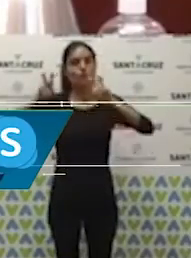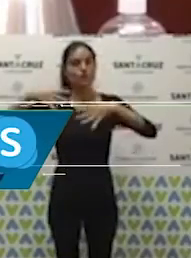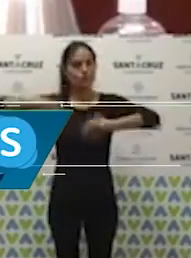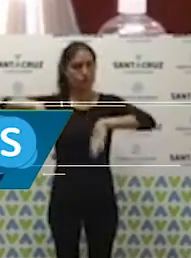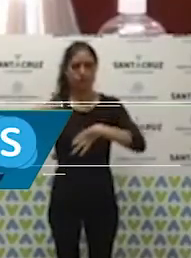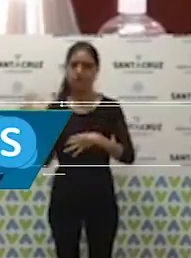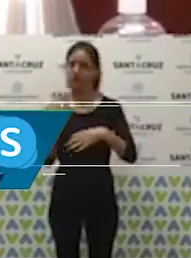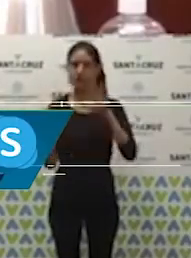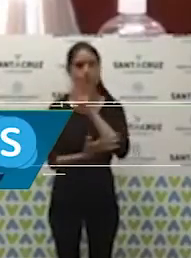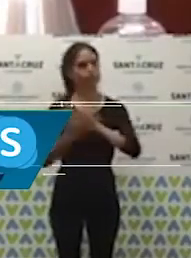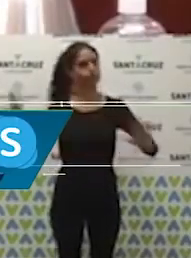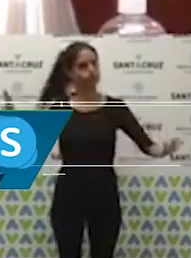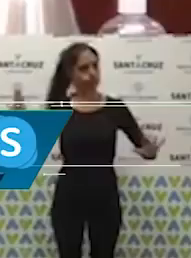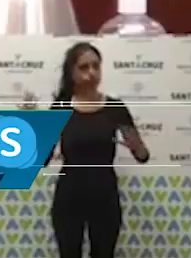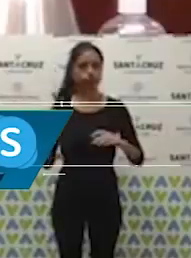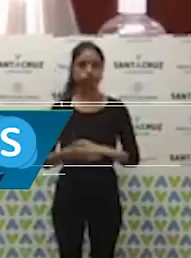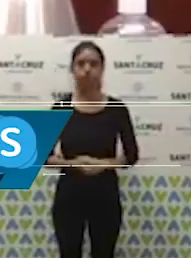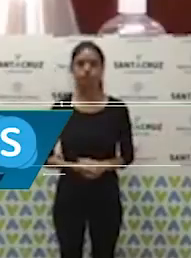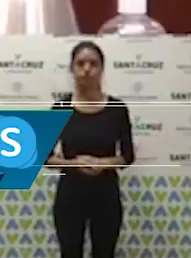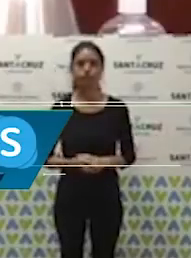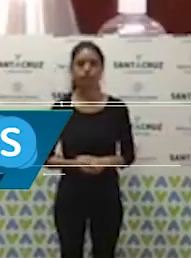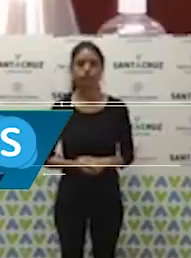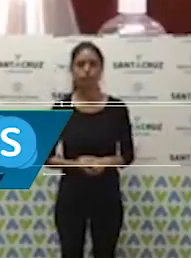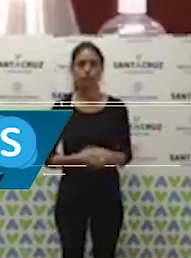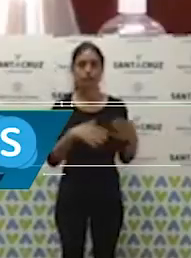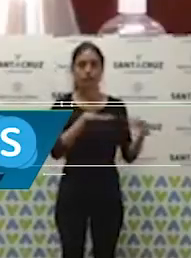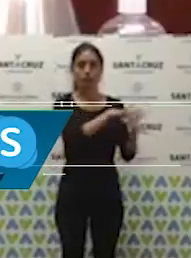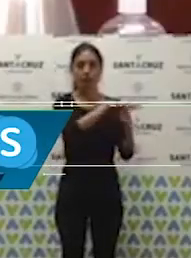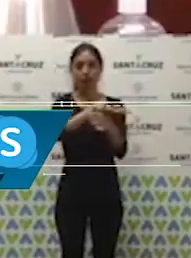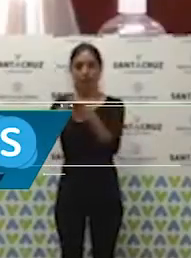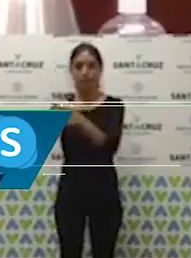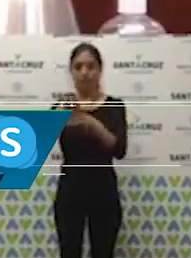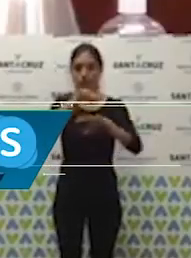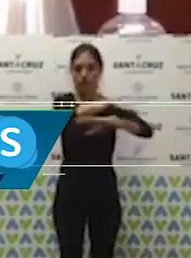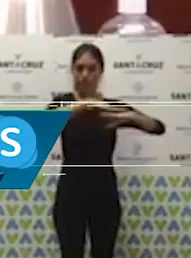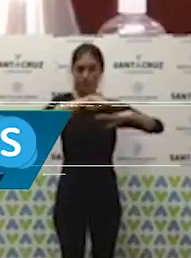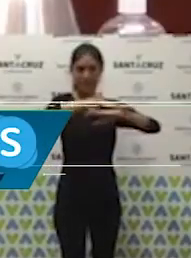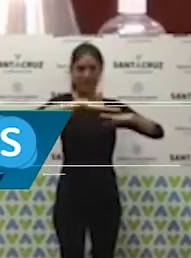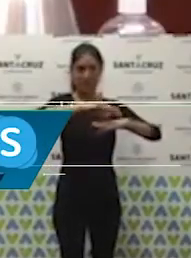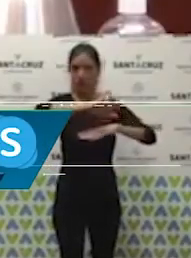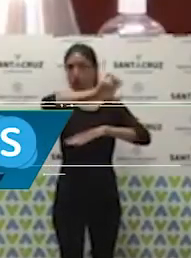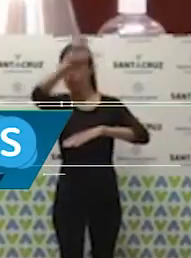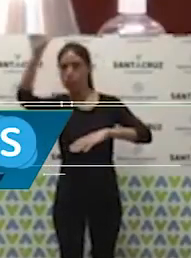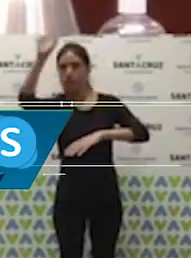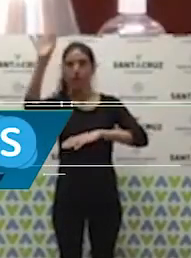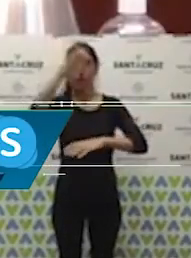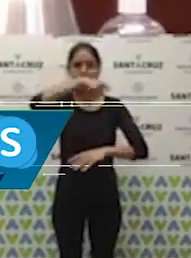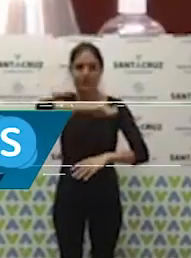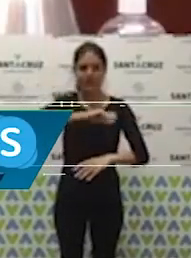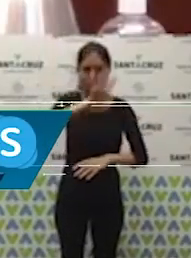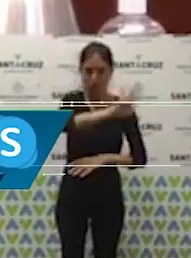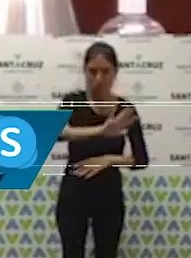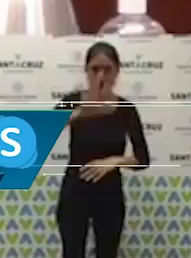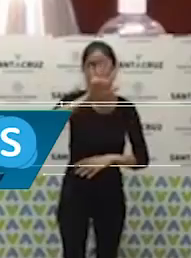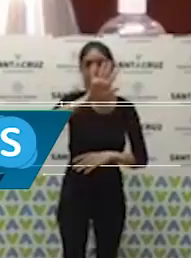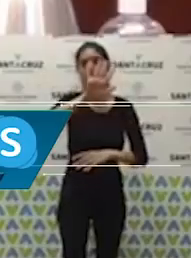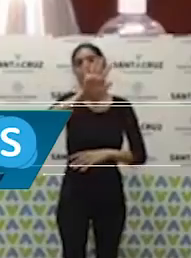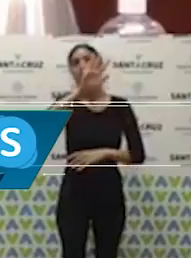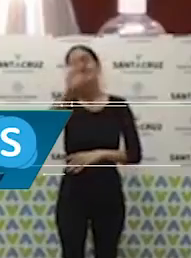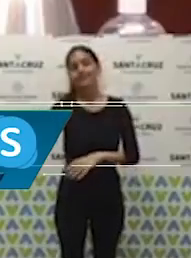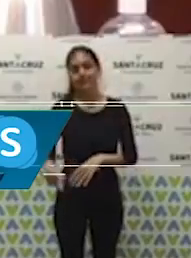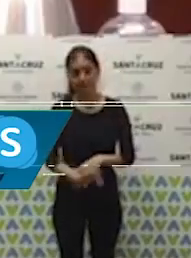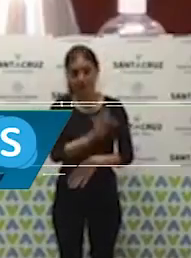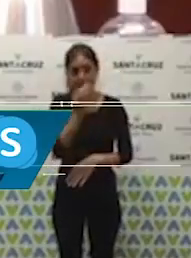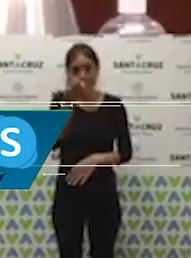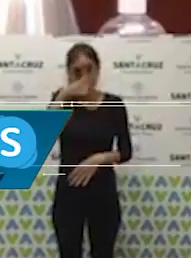rapidez insólita en el Ayuntamiento de Santa Cruz Eso por parte demuestra del cuáles son las gobierno. prioridades de cada uno, ¿no? Exacto, entonces ahora interesa